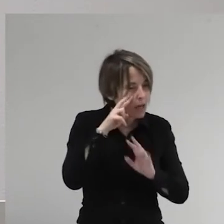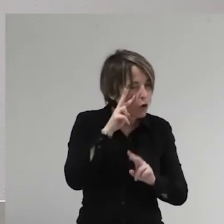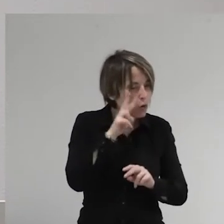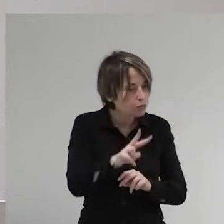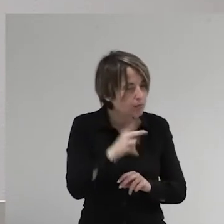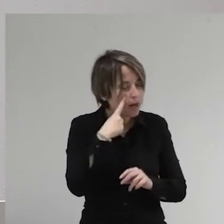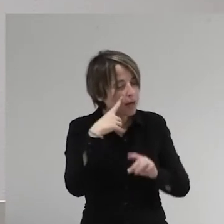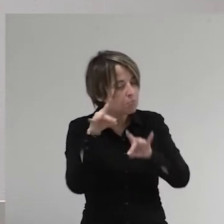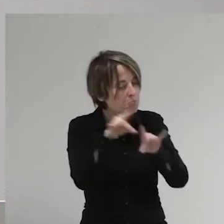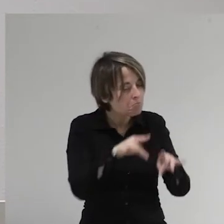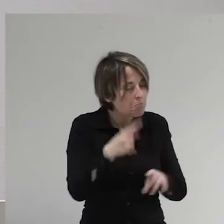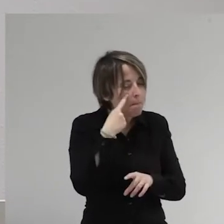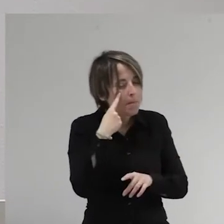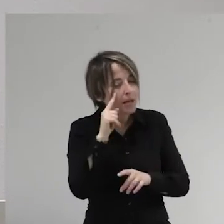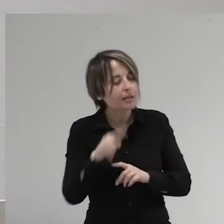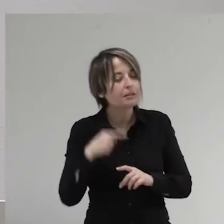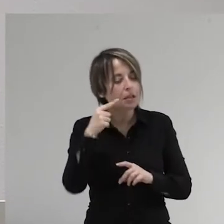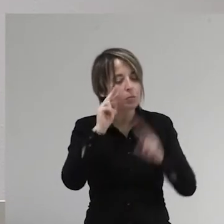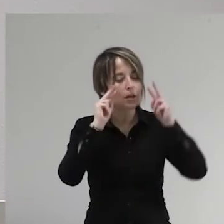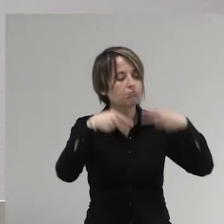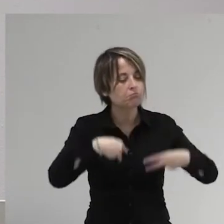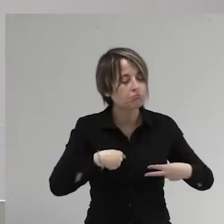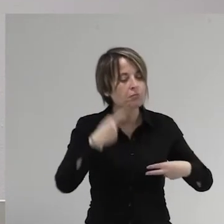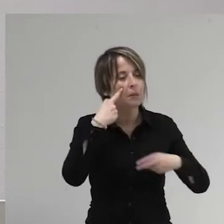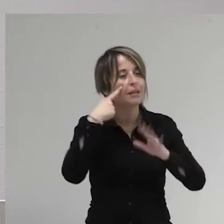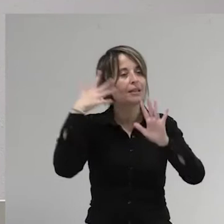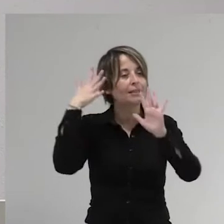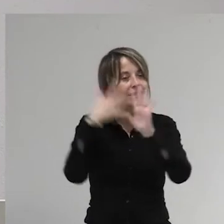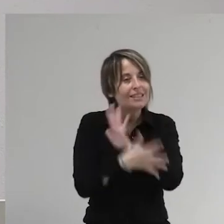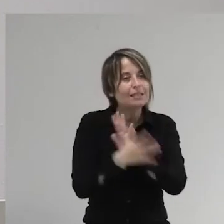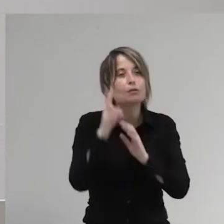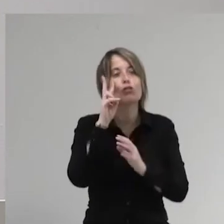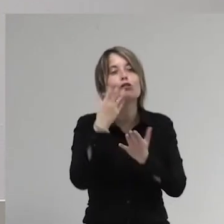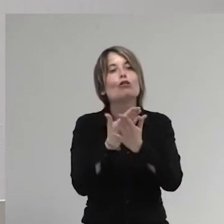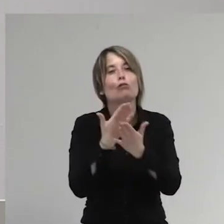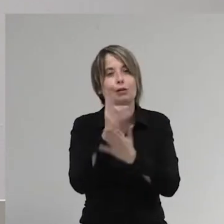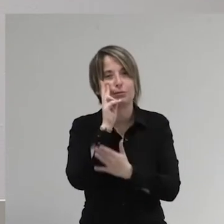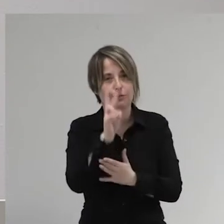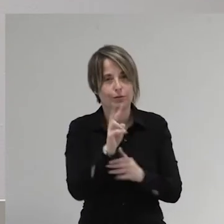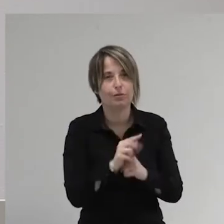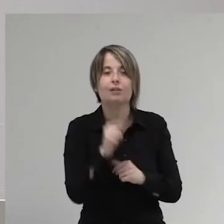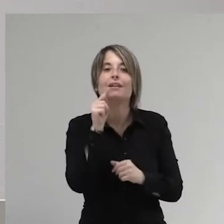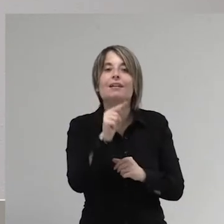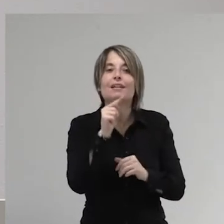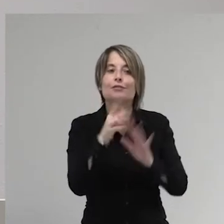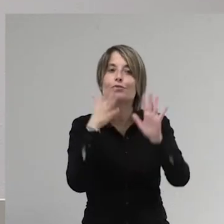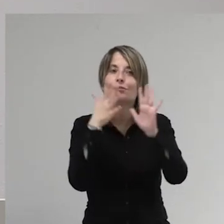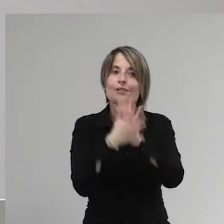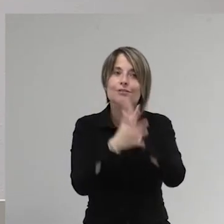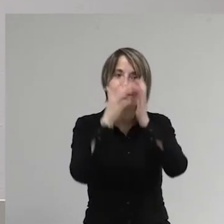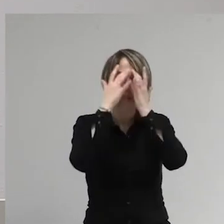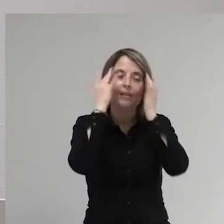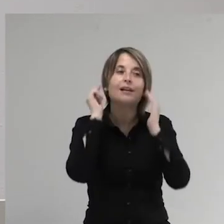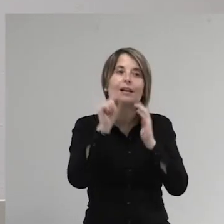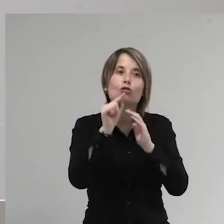después retarse a una misma en la descripción de lo que ha visto. Esto políticamente significa